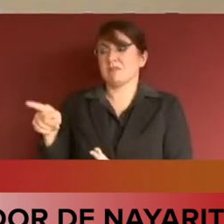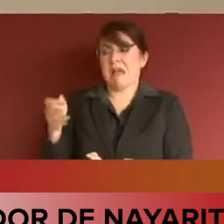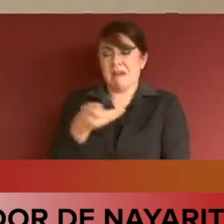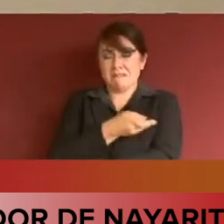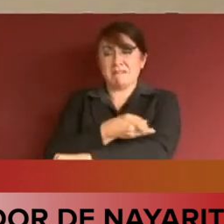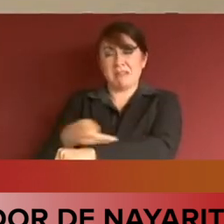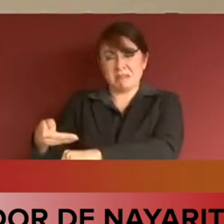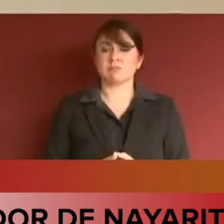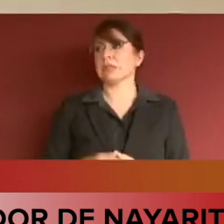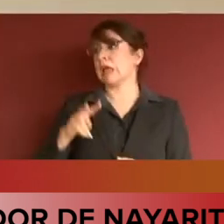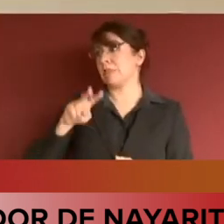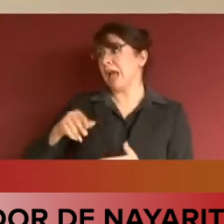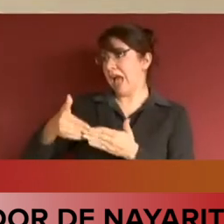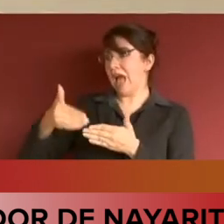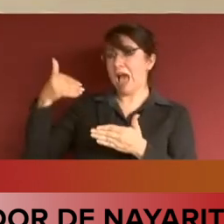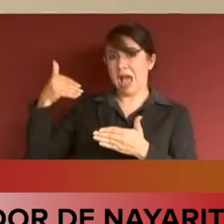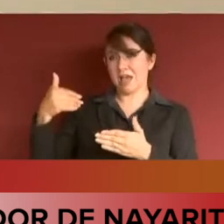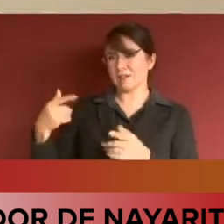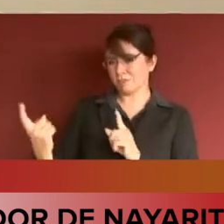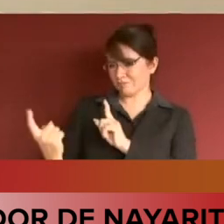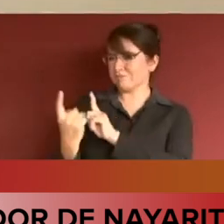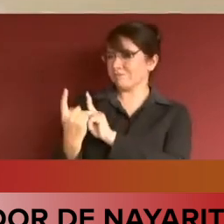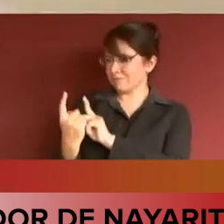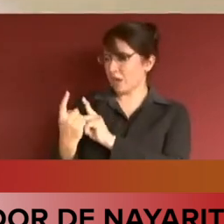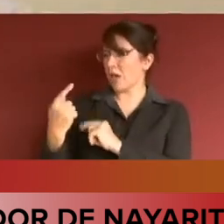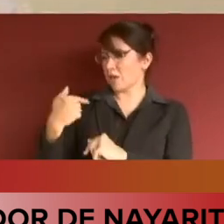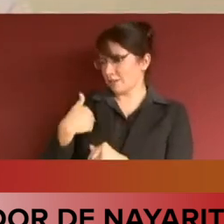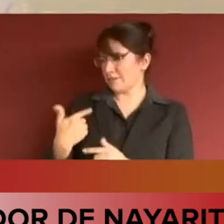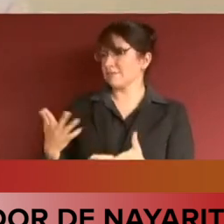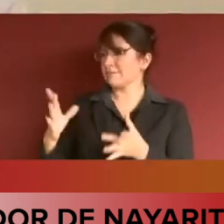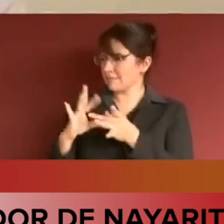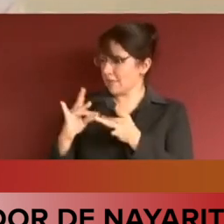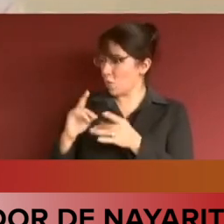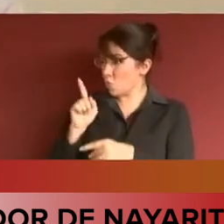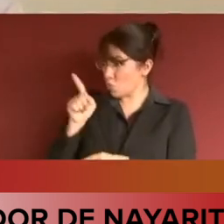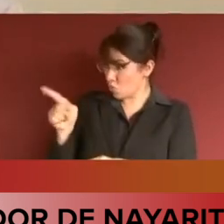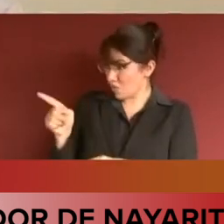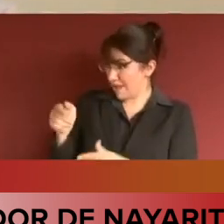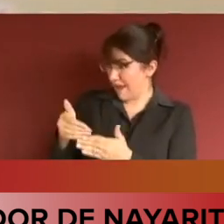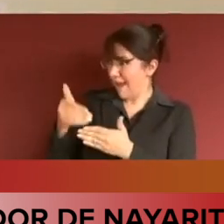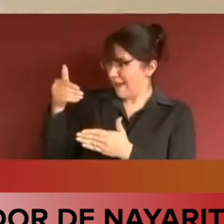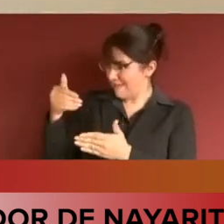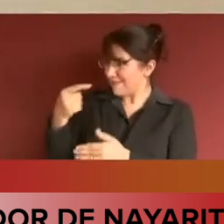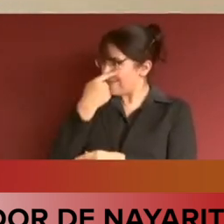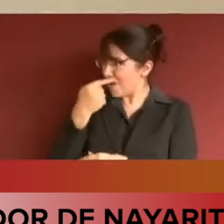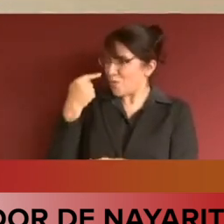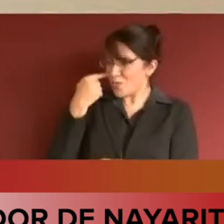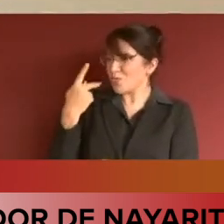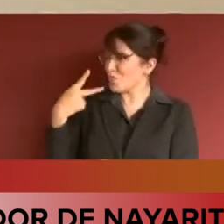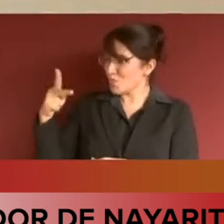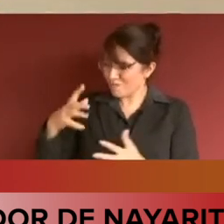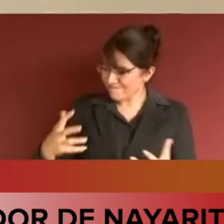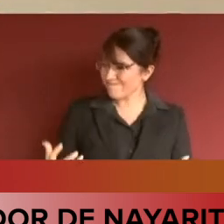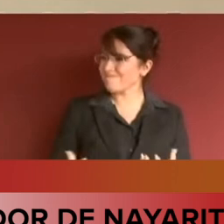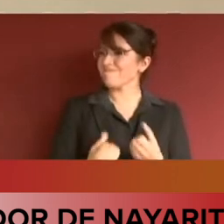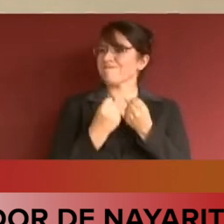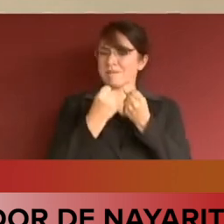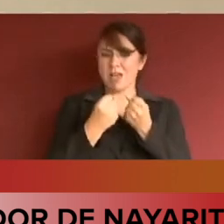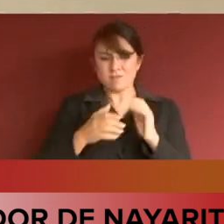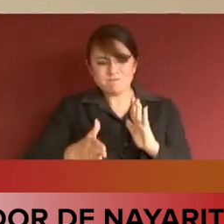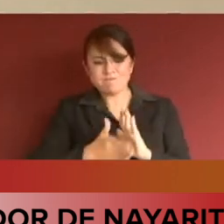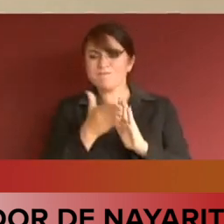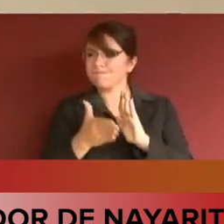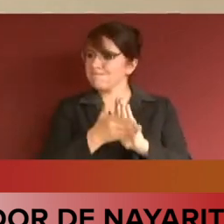familias afectadas. Que esta obra del Canal Centenario, usted decidió rescatarla y continuar